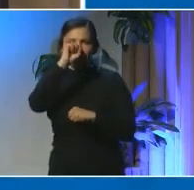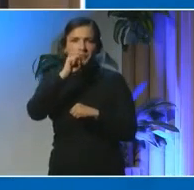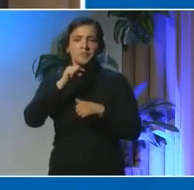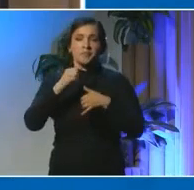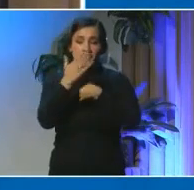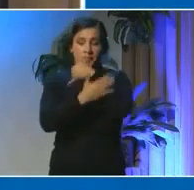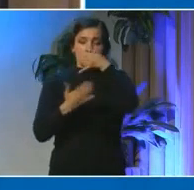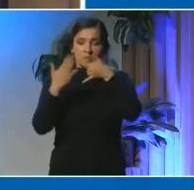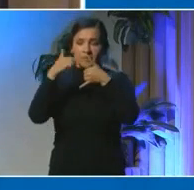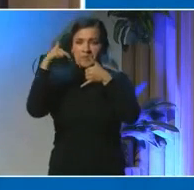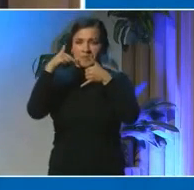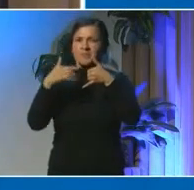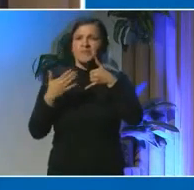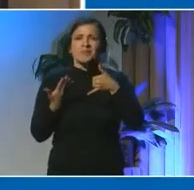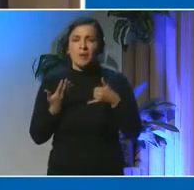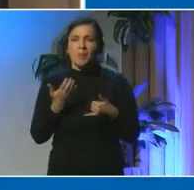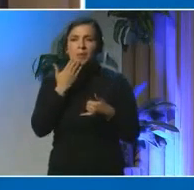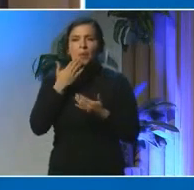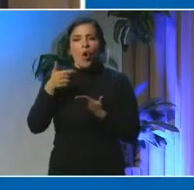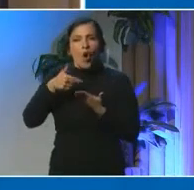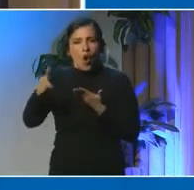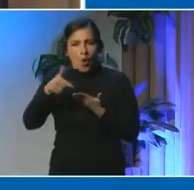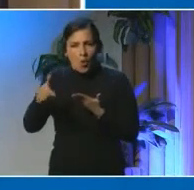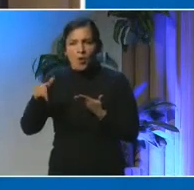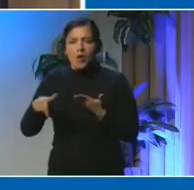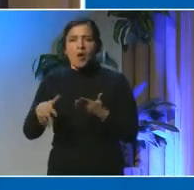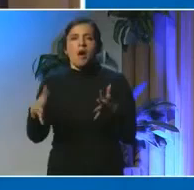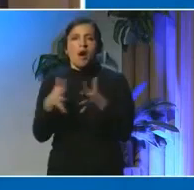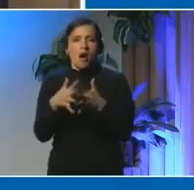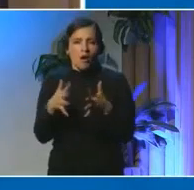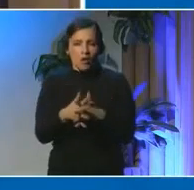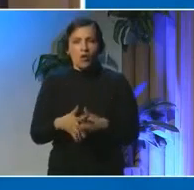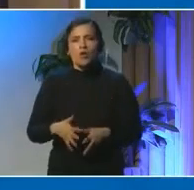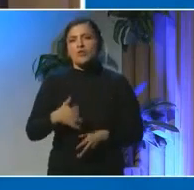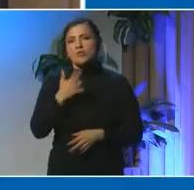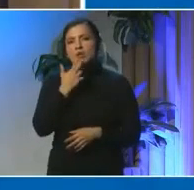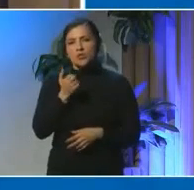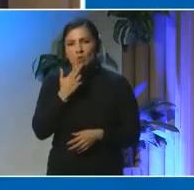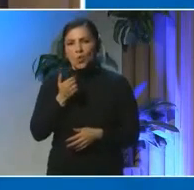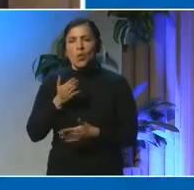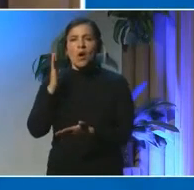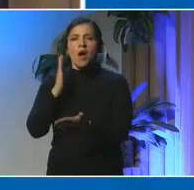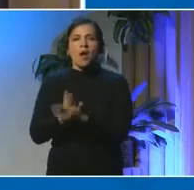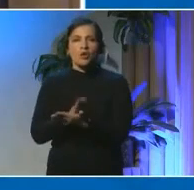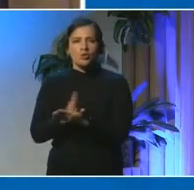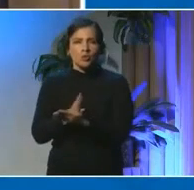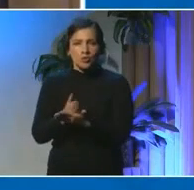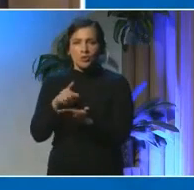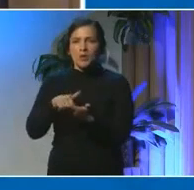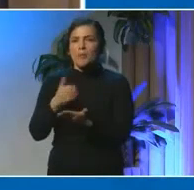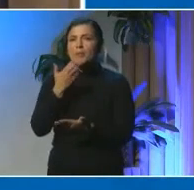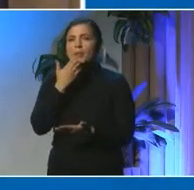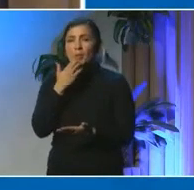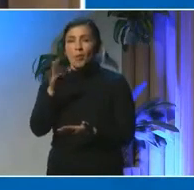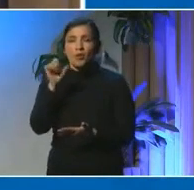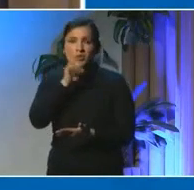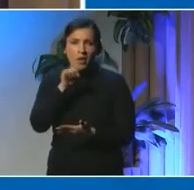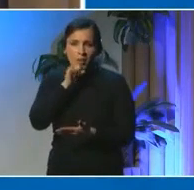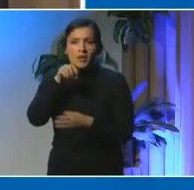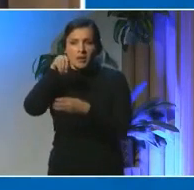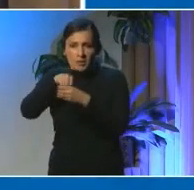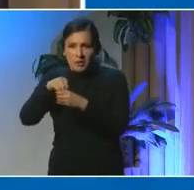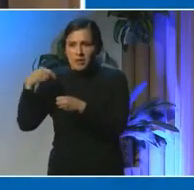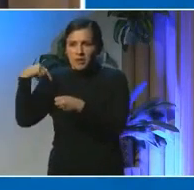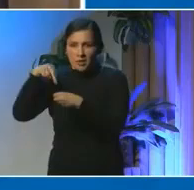compramos no solamente cebada sino también arroz azúcar eh Yuca por ejemplo como la cerveza nativa la primera